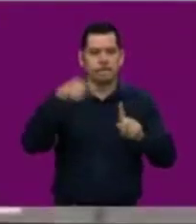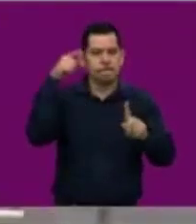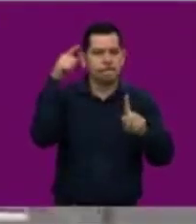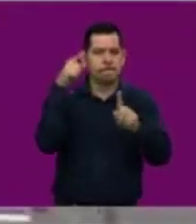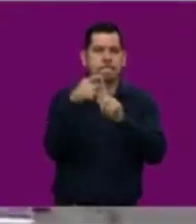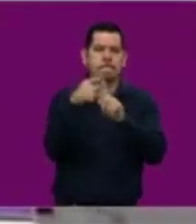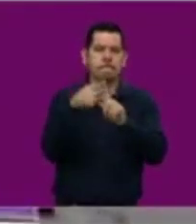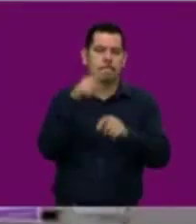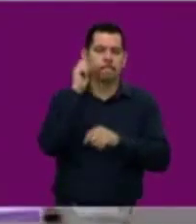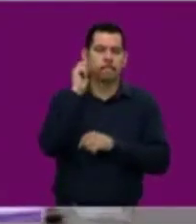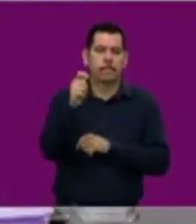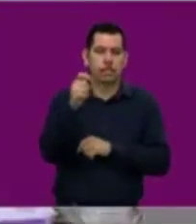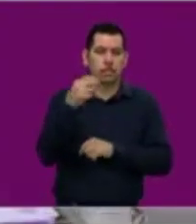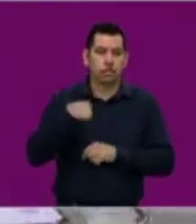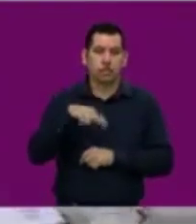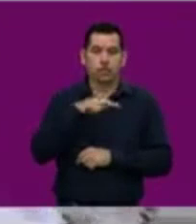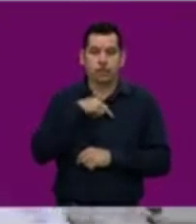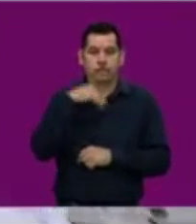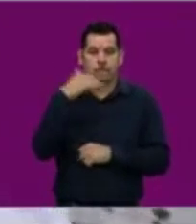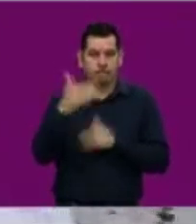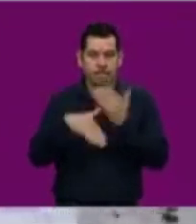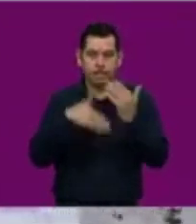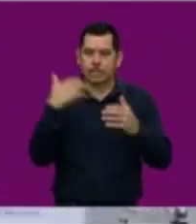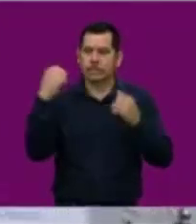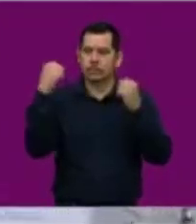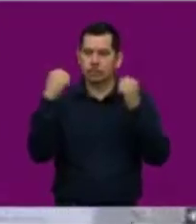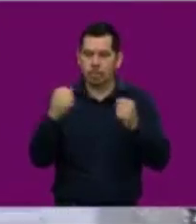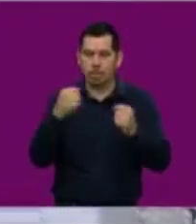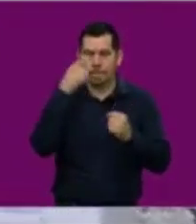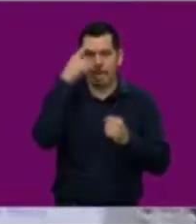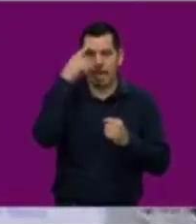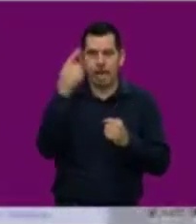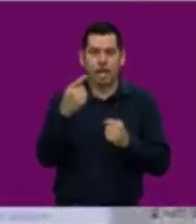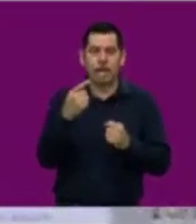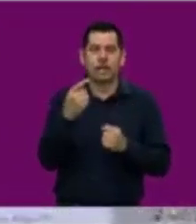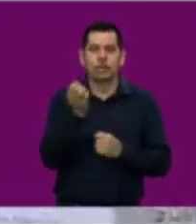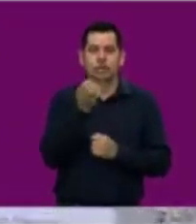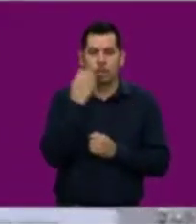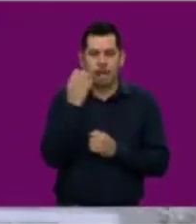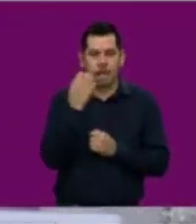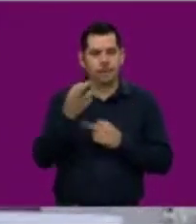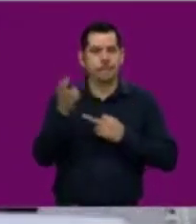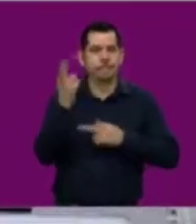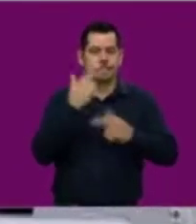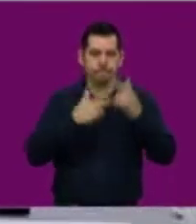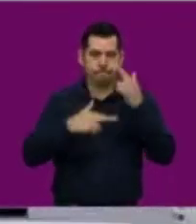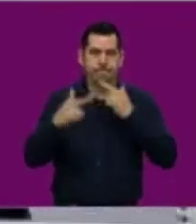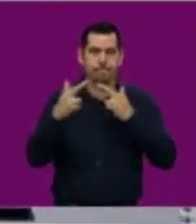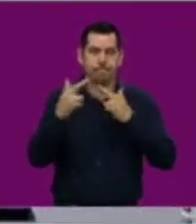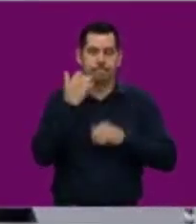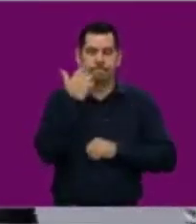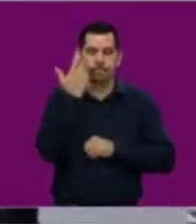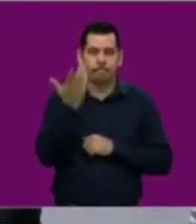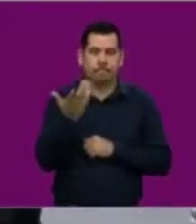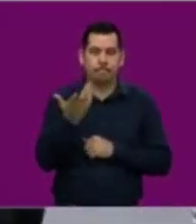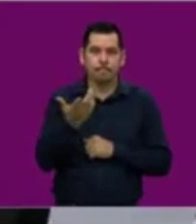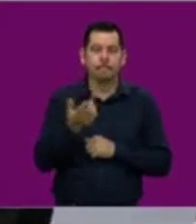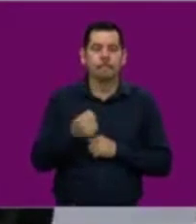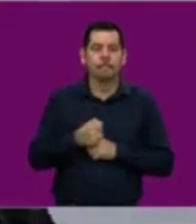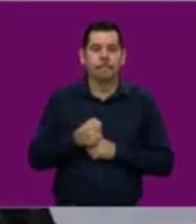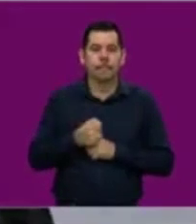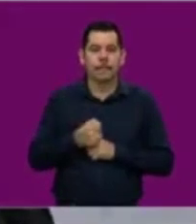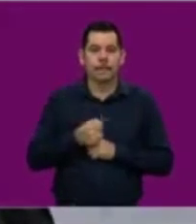que nos dé certeza para reanudar las clases efectivamente necesitamos el